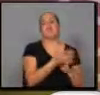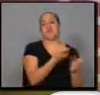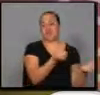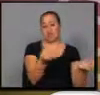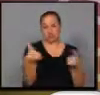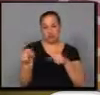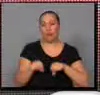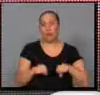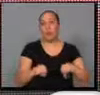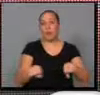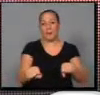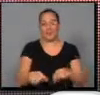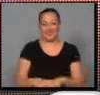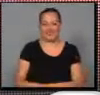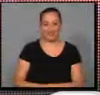supermercado.